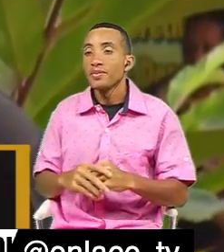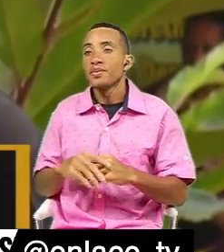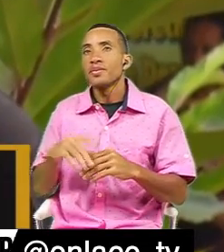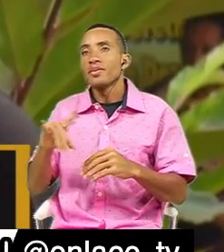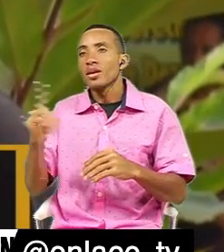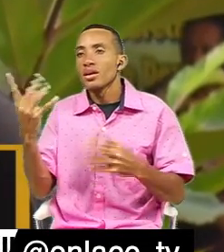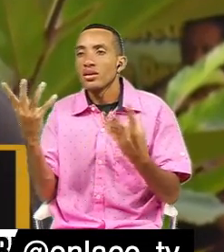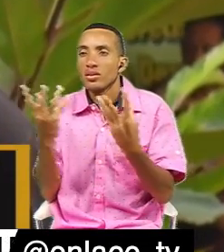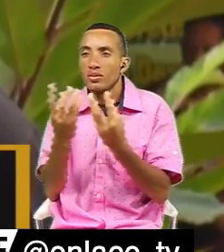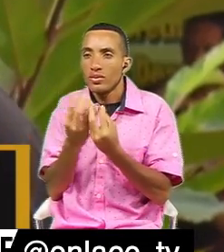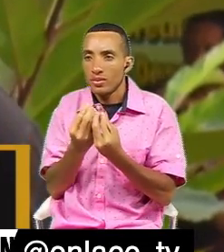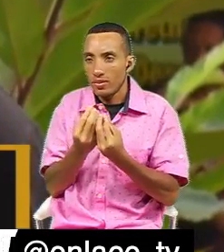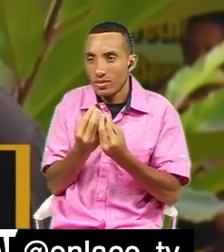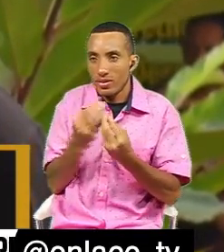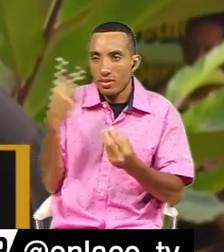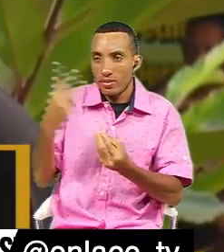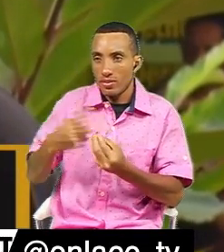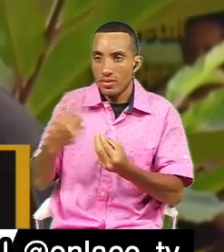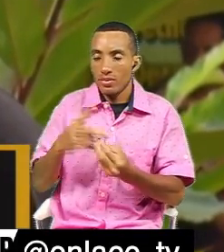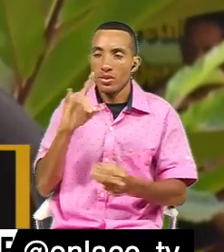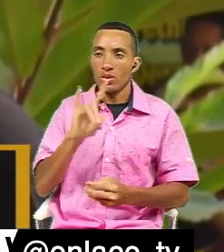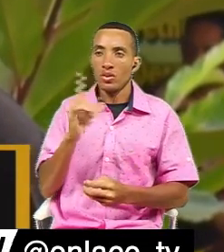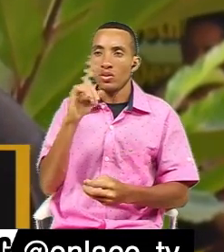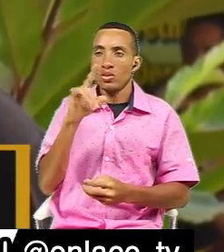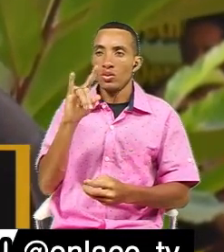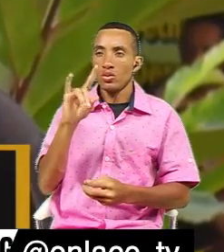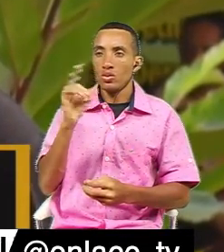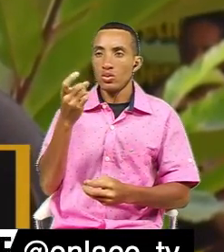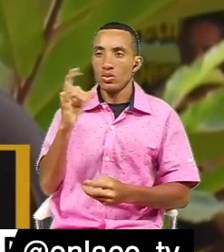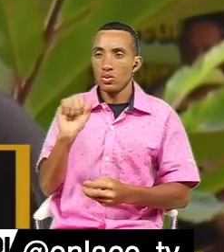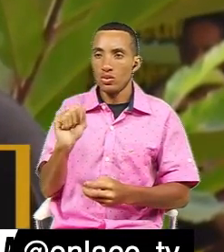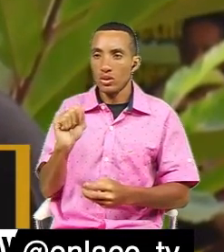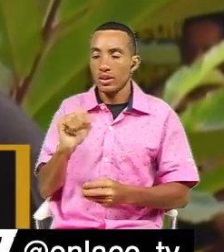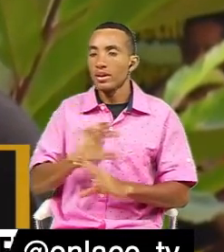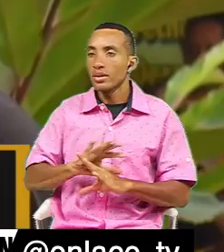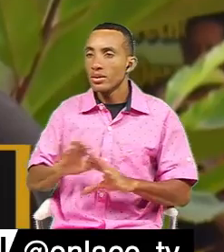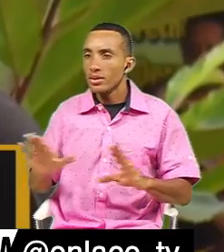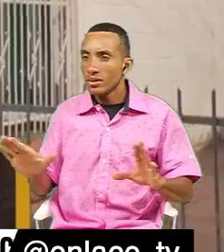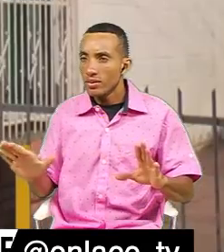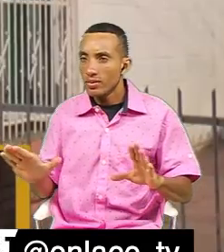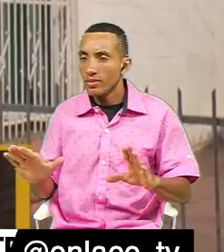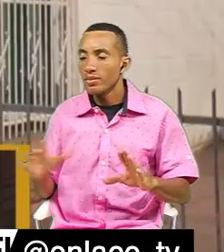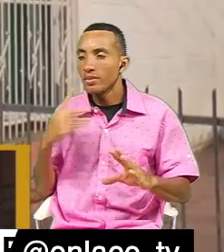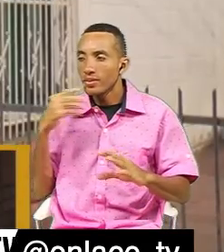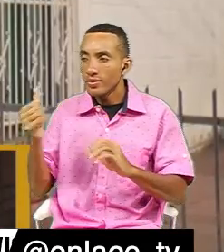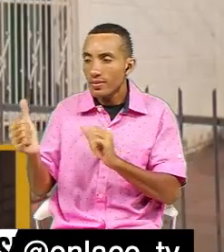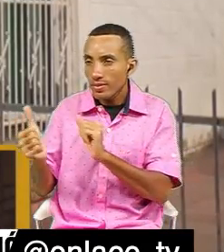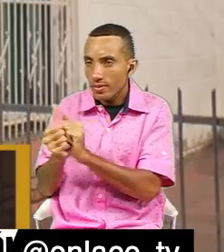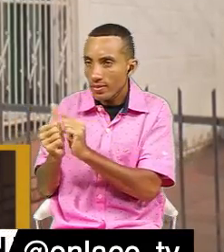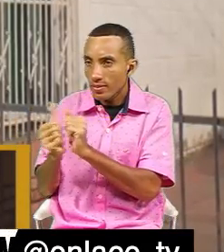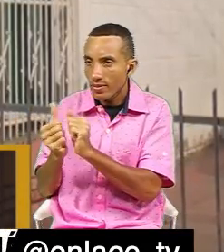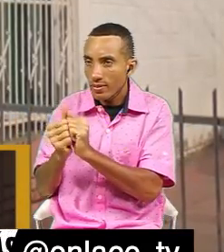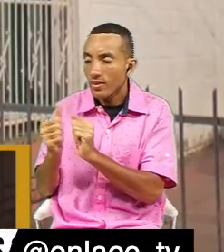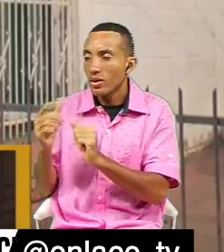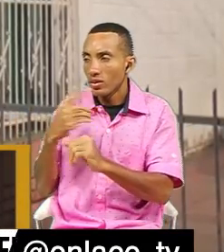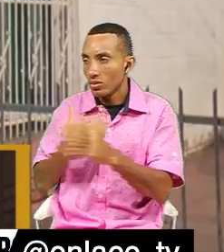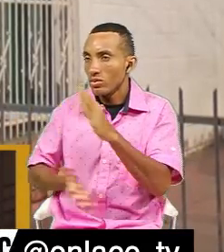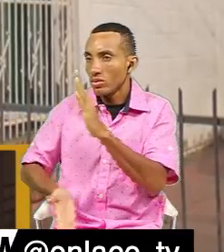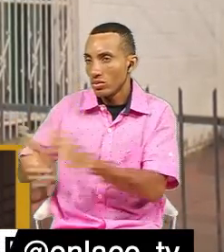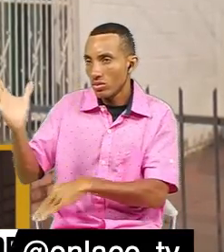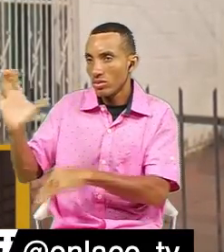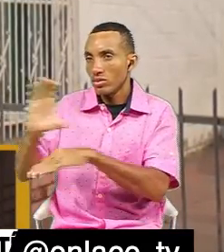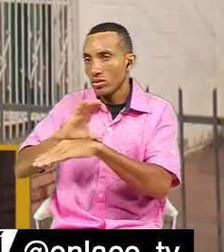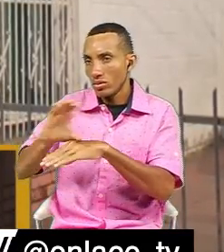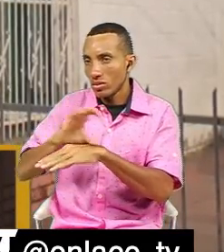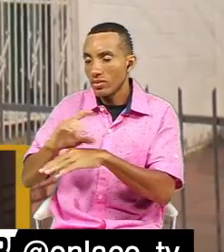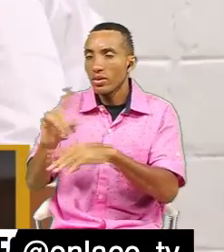el clan Usuga. Y hacemos todo este acompañamiento para que salgan de la ciudad. Esos son los